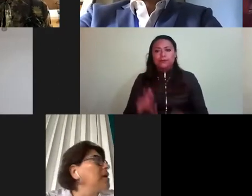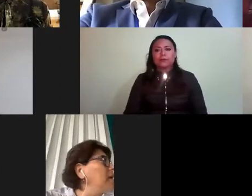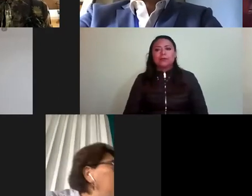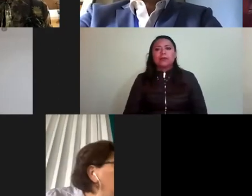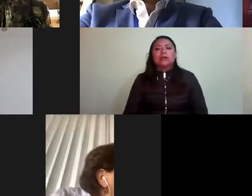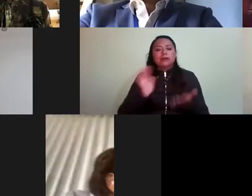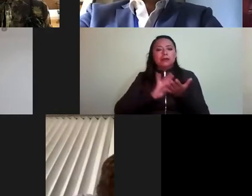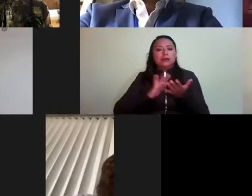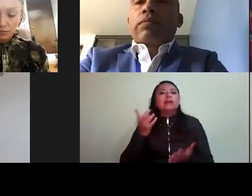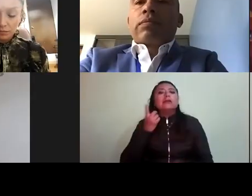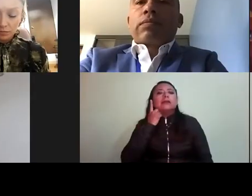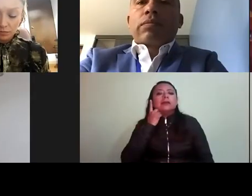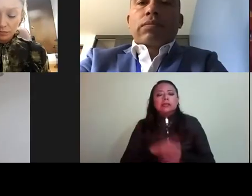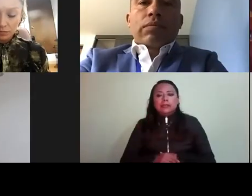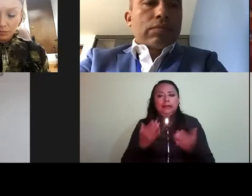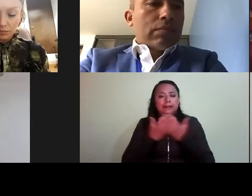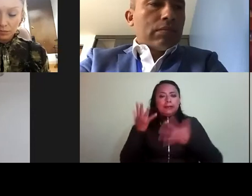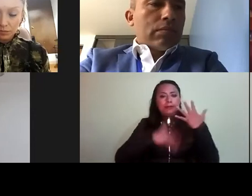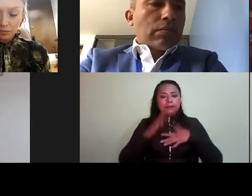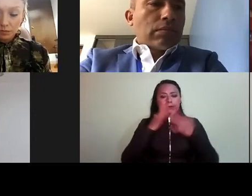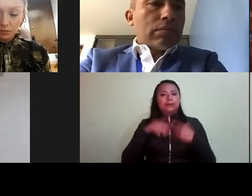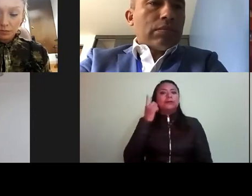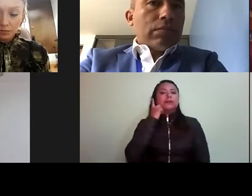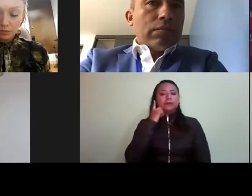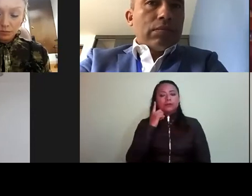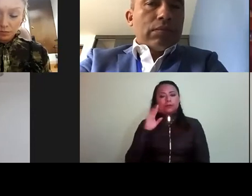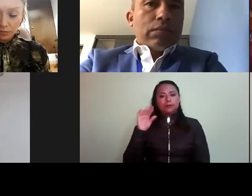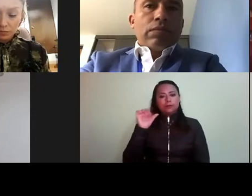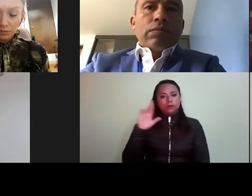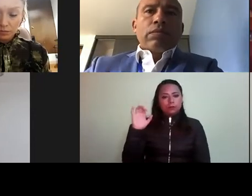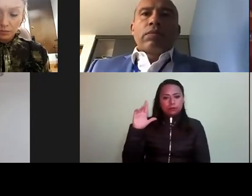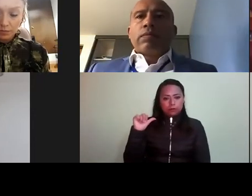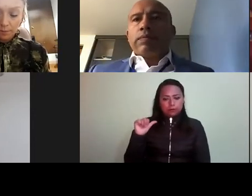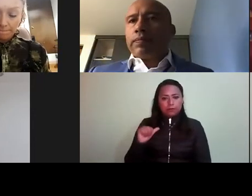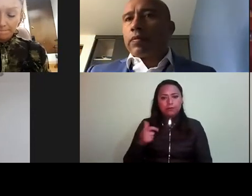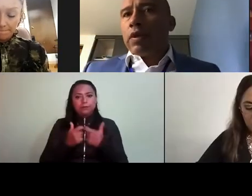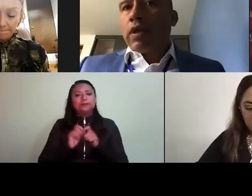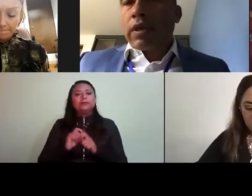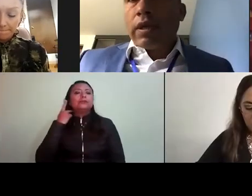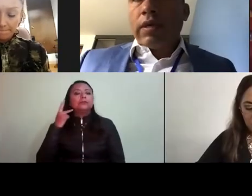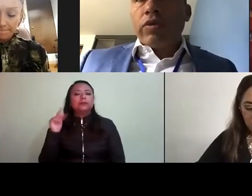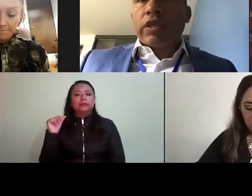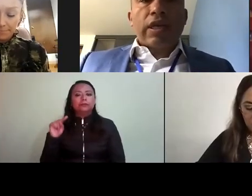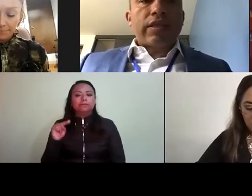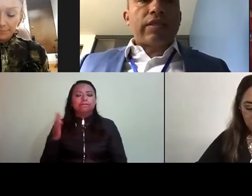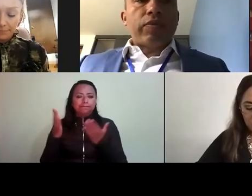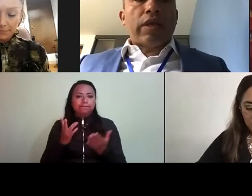Gracias, diputado. Damos el uso de la palabra al diputado Héctor Barrera por el PAN. Adelante, diputado.